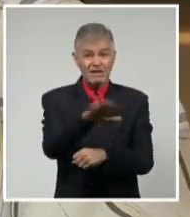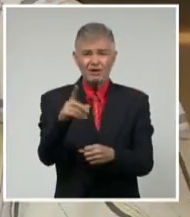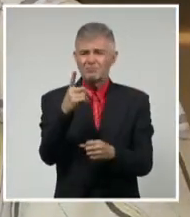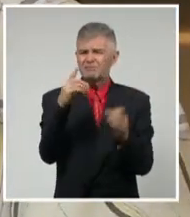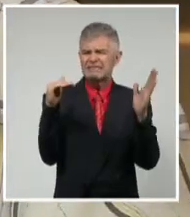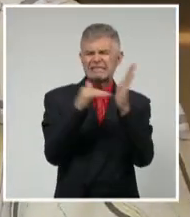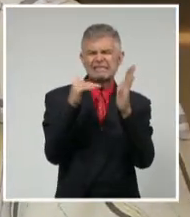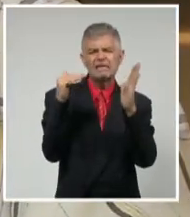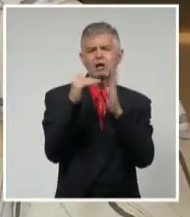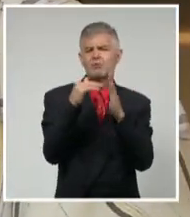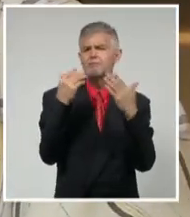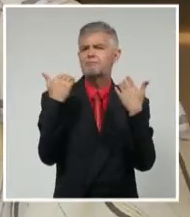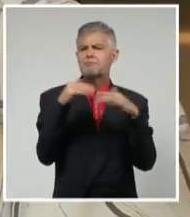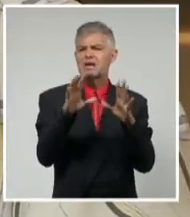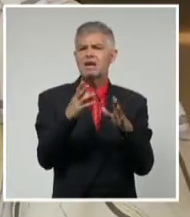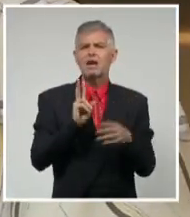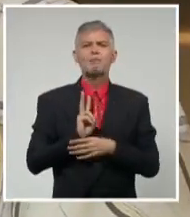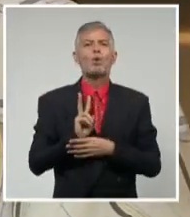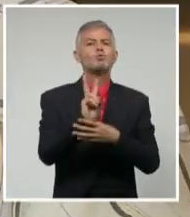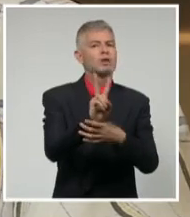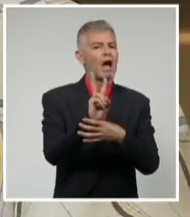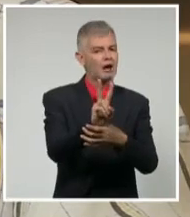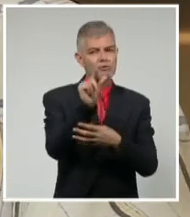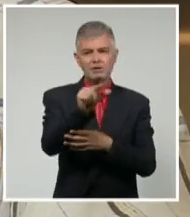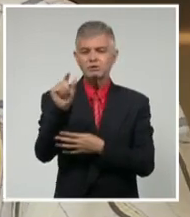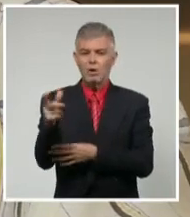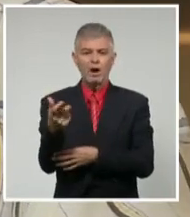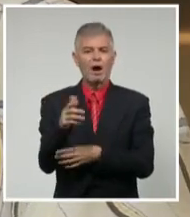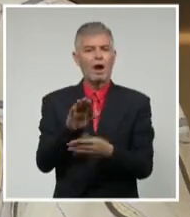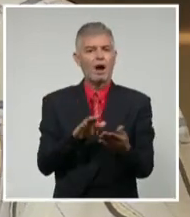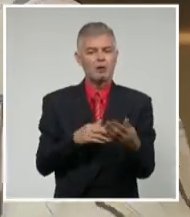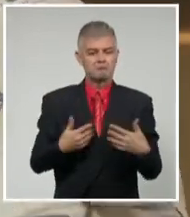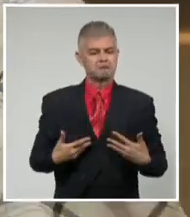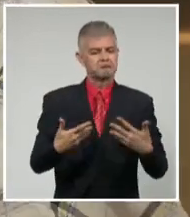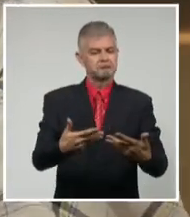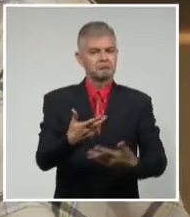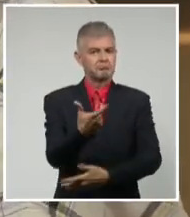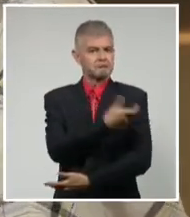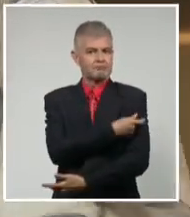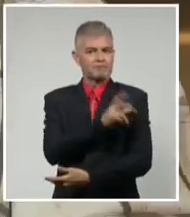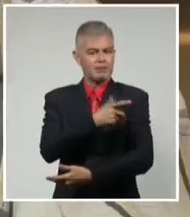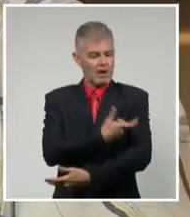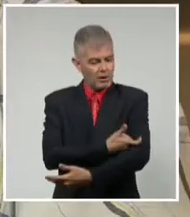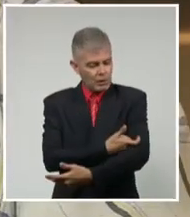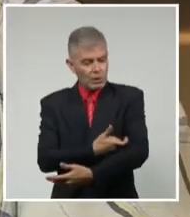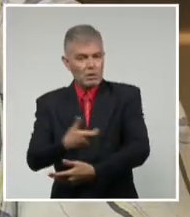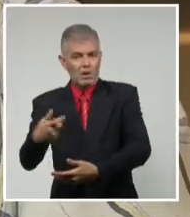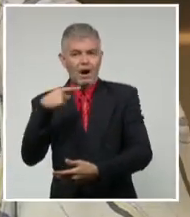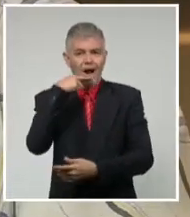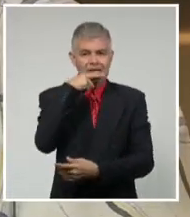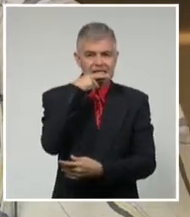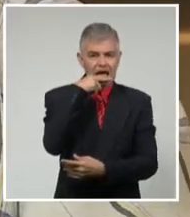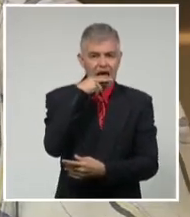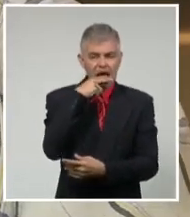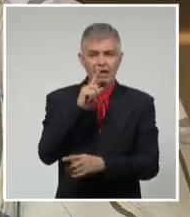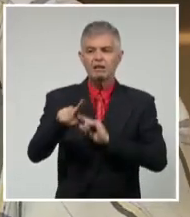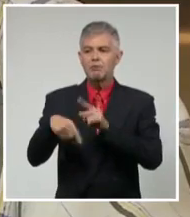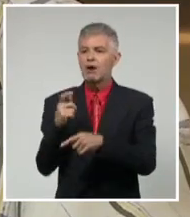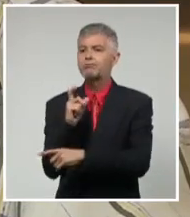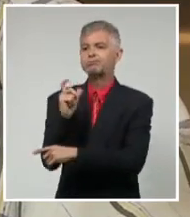miles de voluntarios. Esos voluntarios todos estuvieron dispuestos a donar su plasma sanguíneo. Ya esos